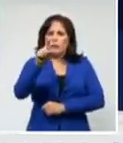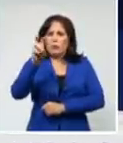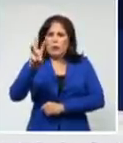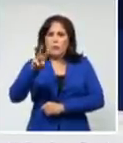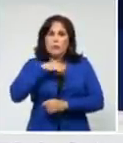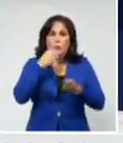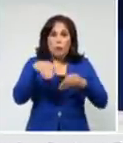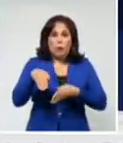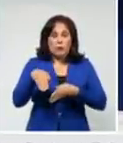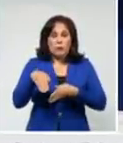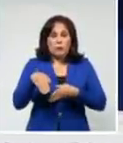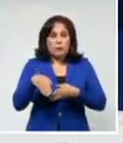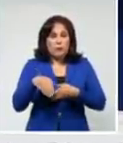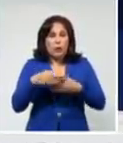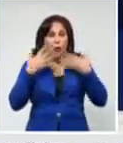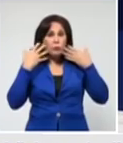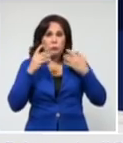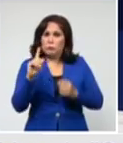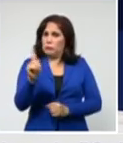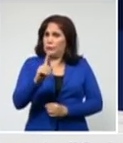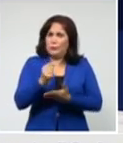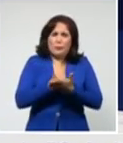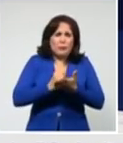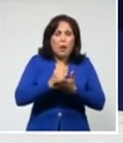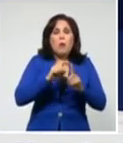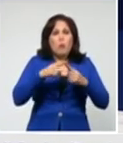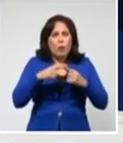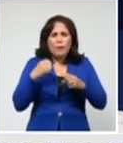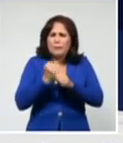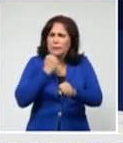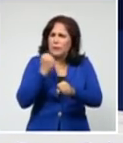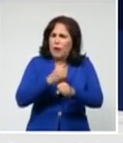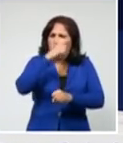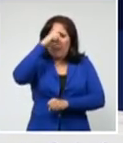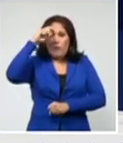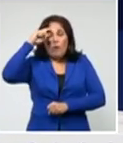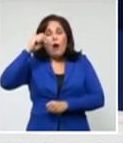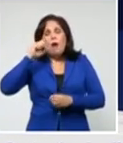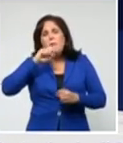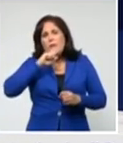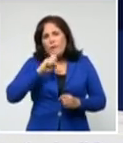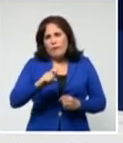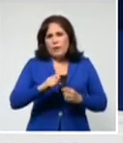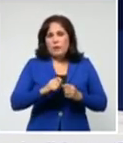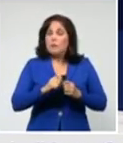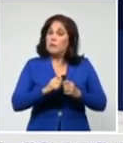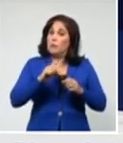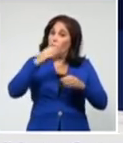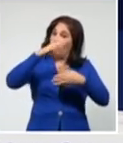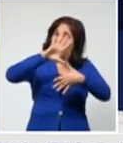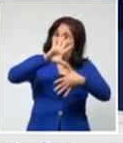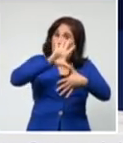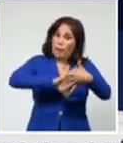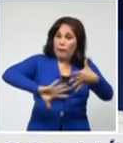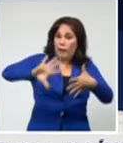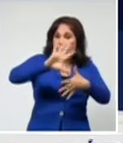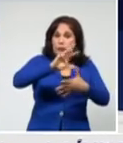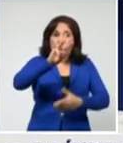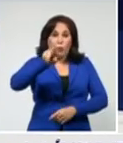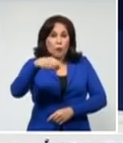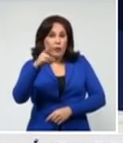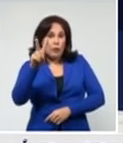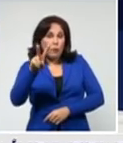fallecidas, pero que en comparación con la región de las Américas, que es de 3,42, el mundo, que es